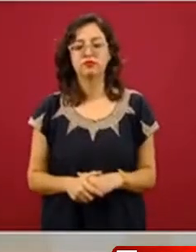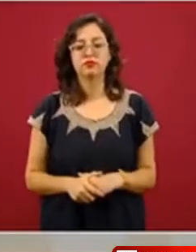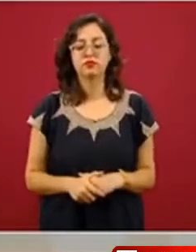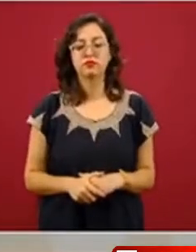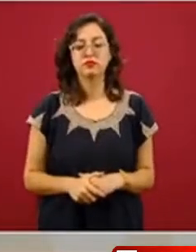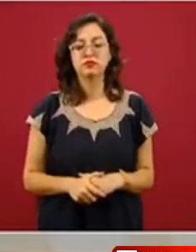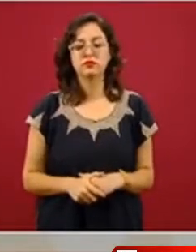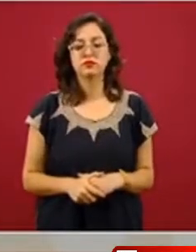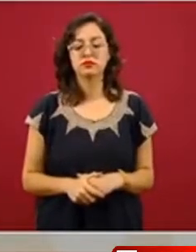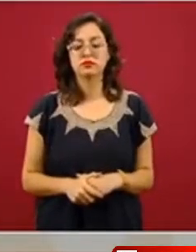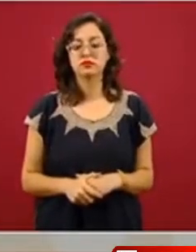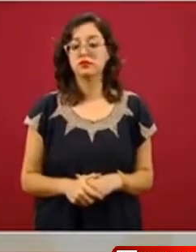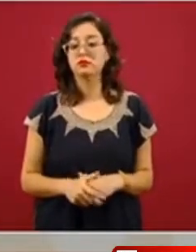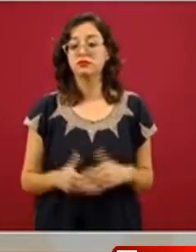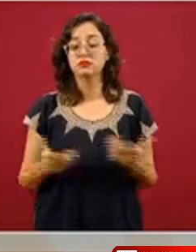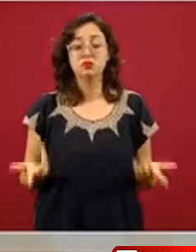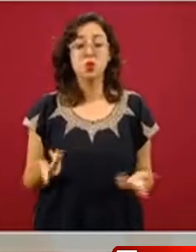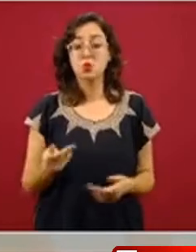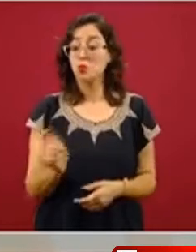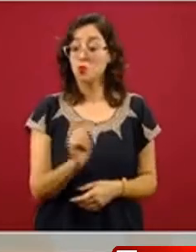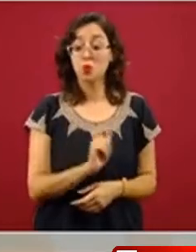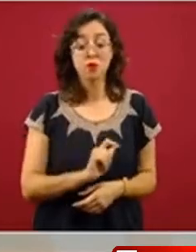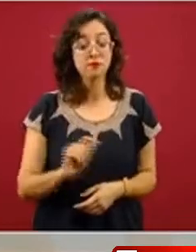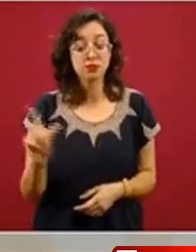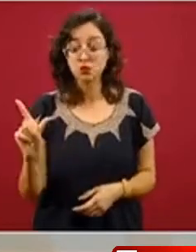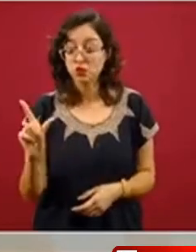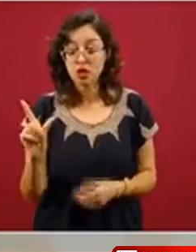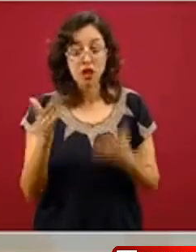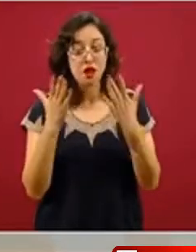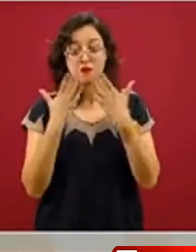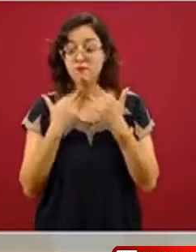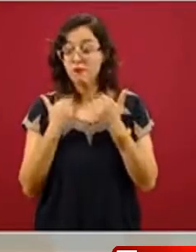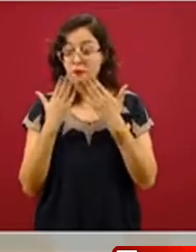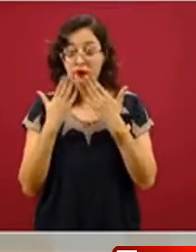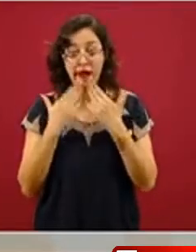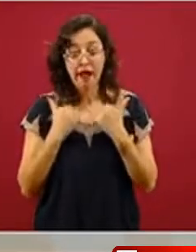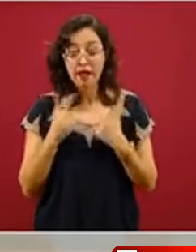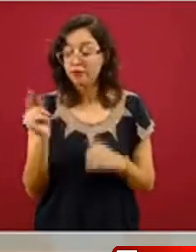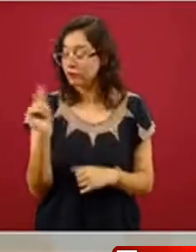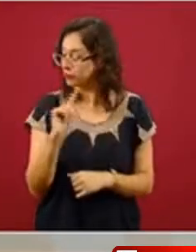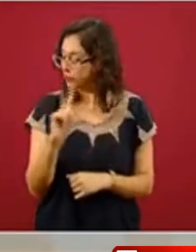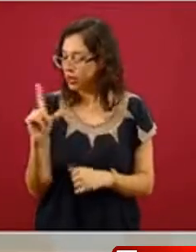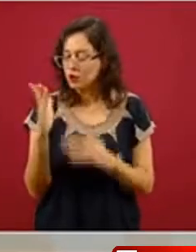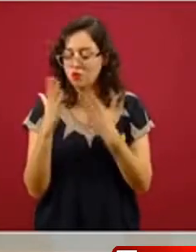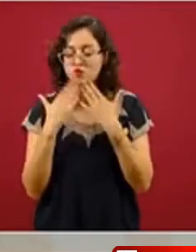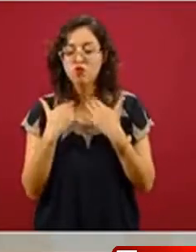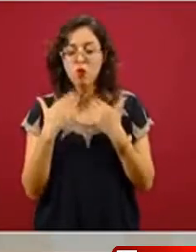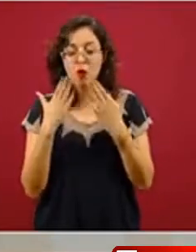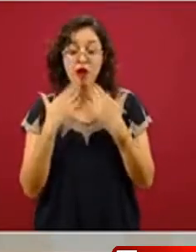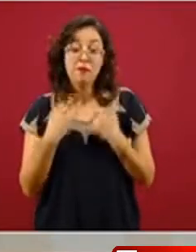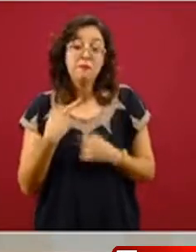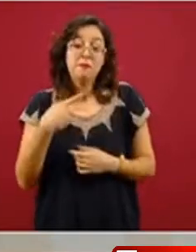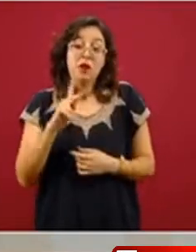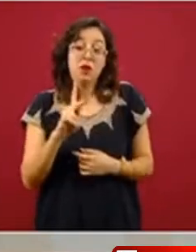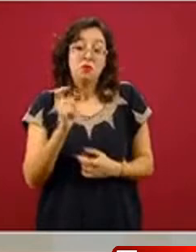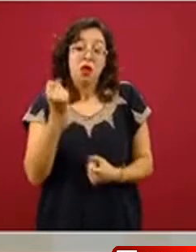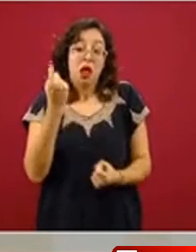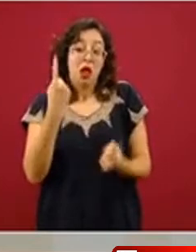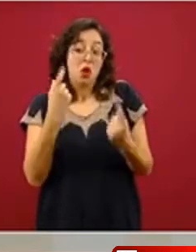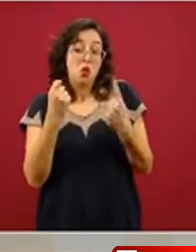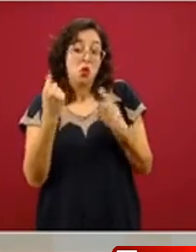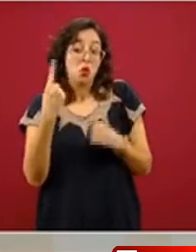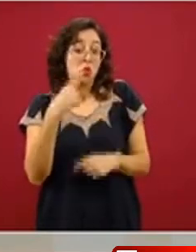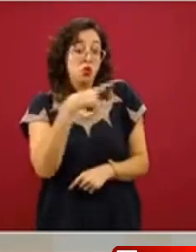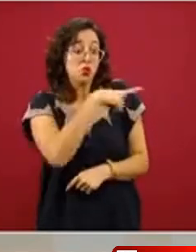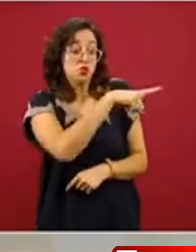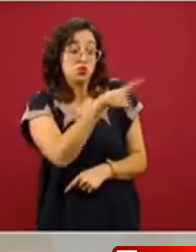práctica profesional, pero donde quiera que alguien lo decida hacer, se hace. Me refiero a